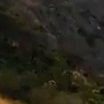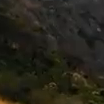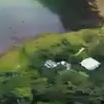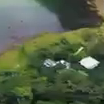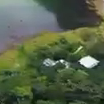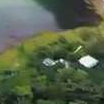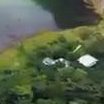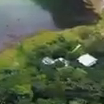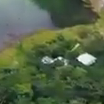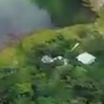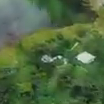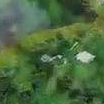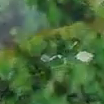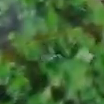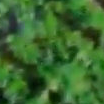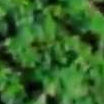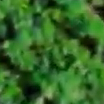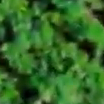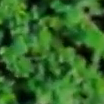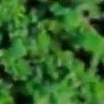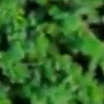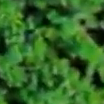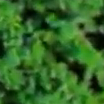Transmitió el Gobierno de El Salvador.